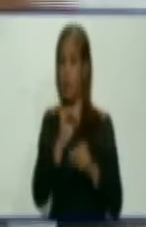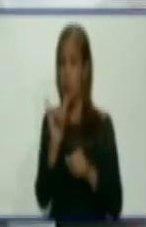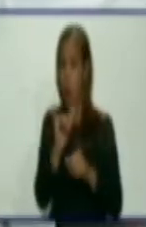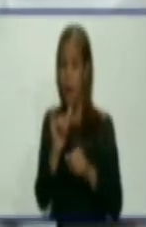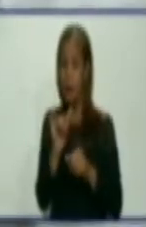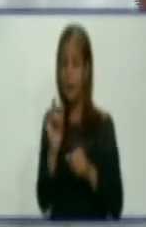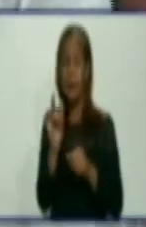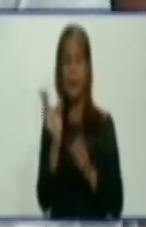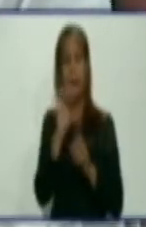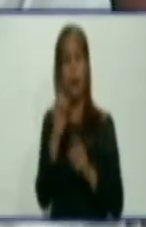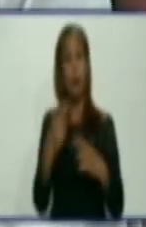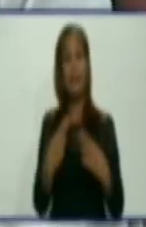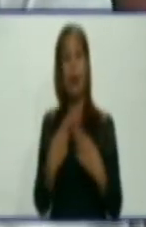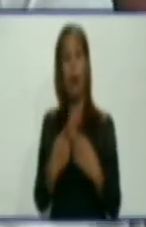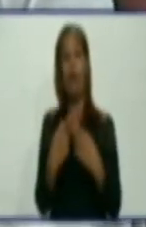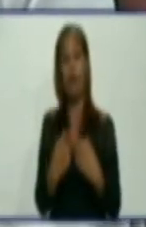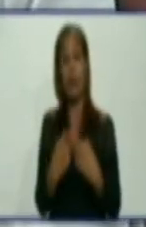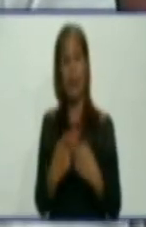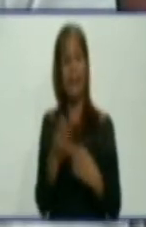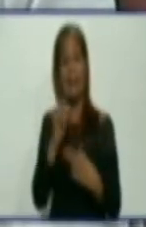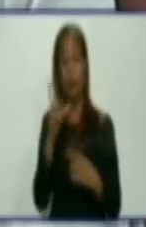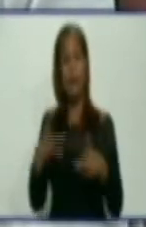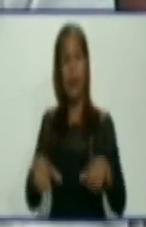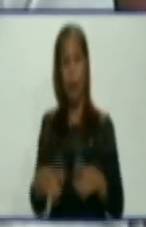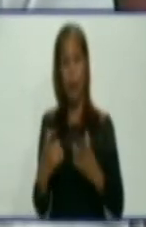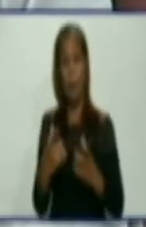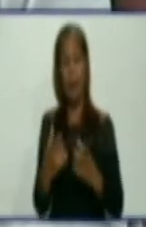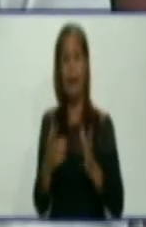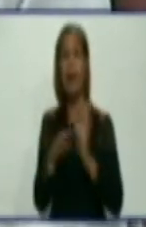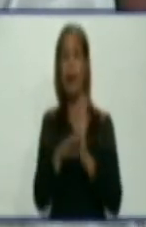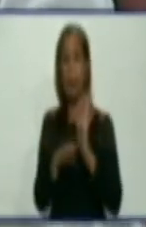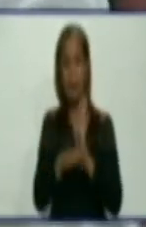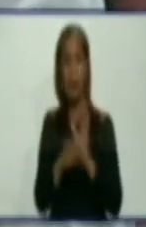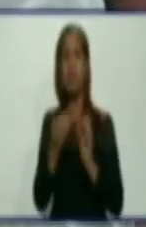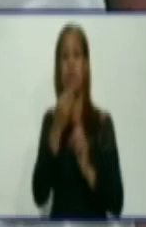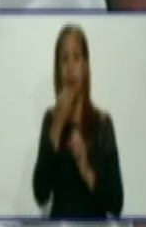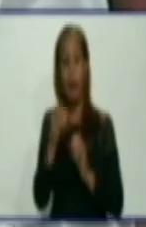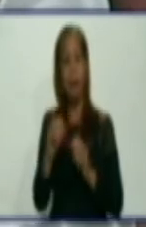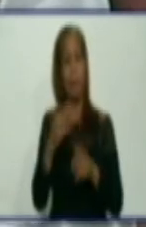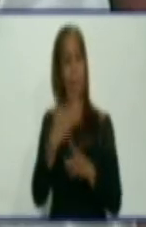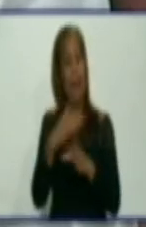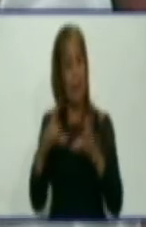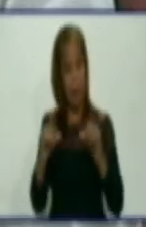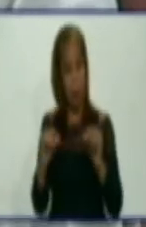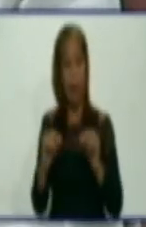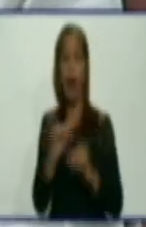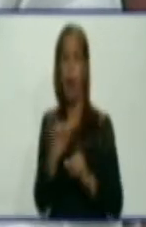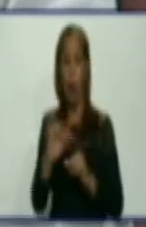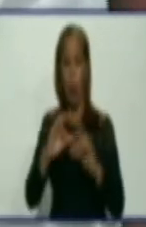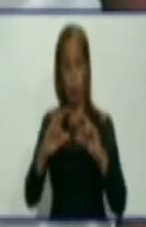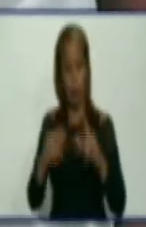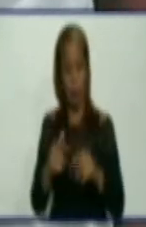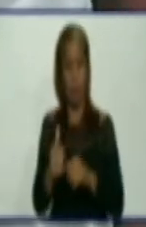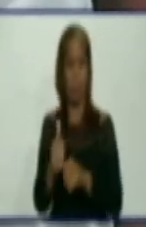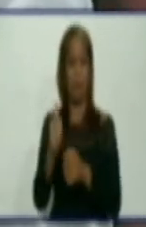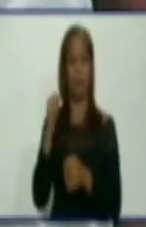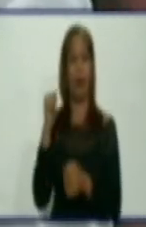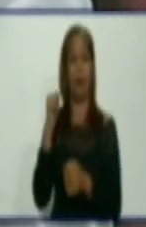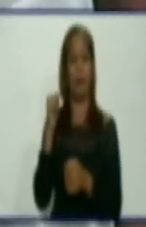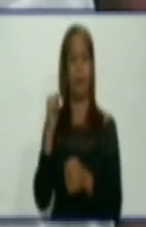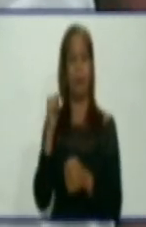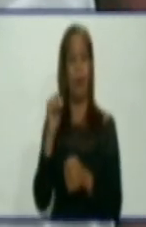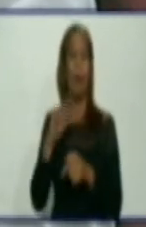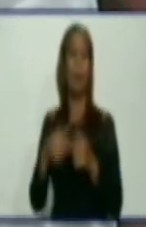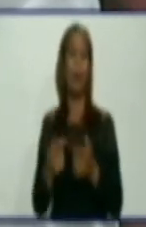constantemente para el resto de los municipios, y cualquier cosa pudiera ocurrir, porque aunque en la provincia 6 de cada 4